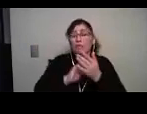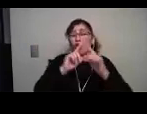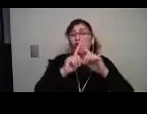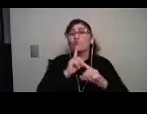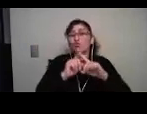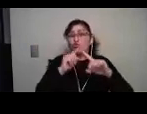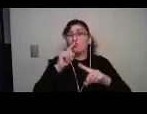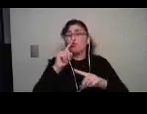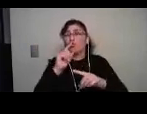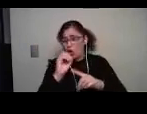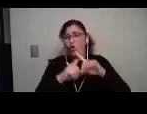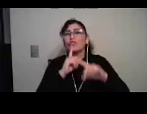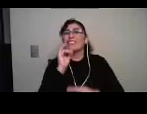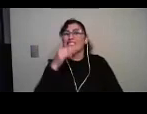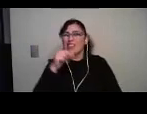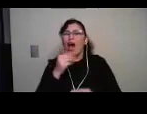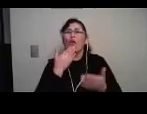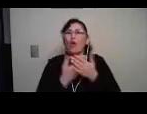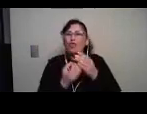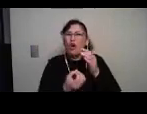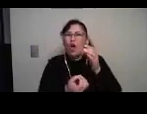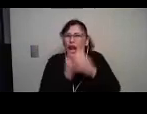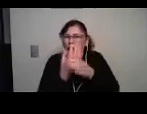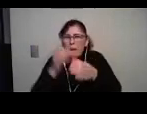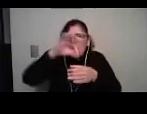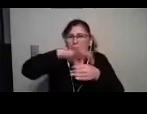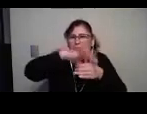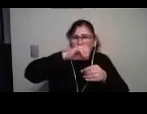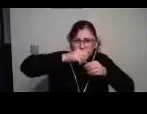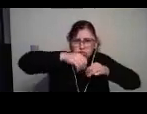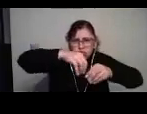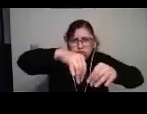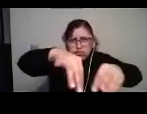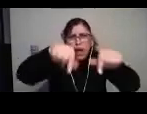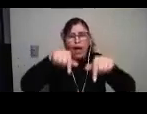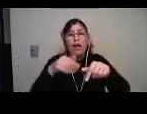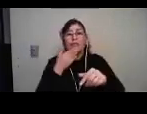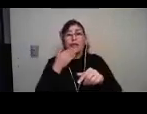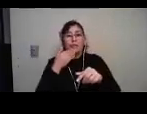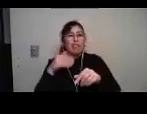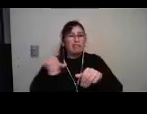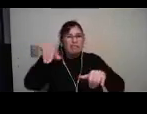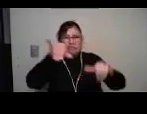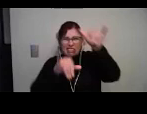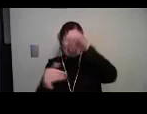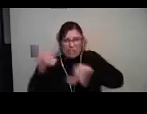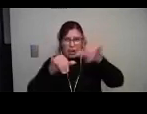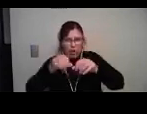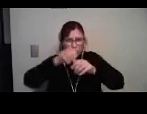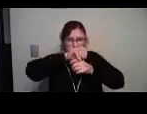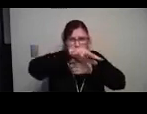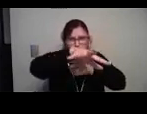los pesticidas, en los cultivos, ¿ya? O en la minería. Movimientos repetitivos que hacen determinados trabajos